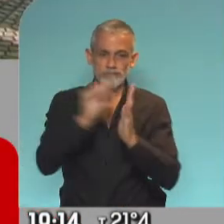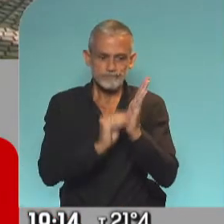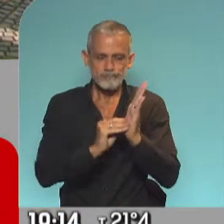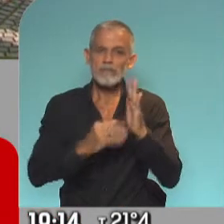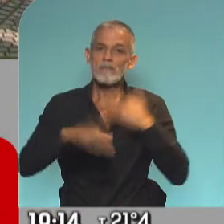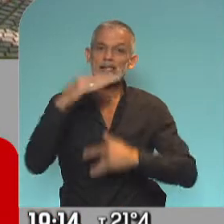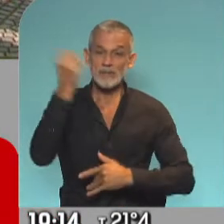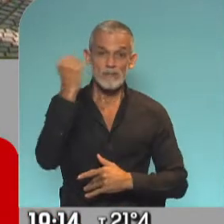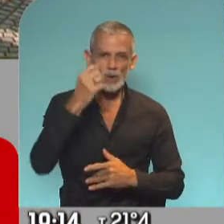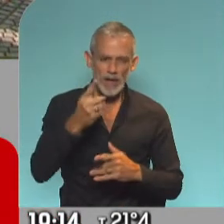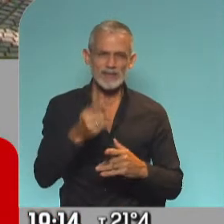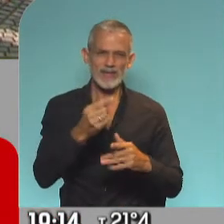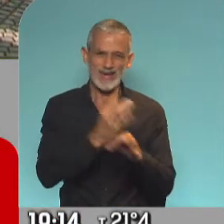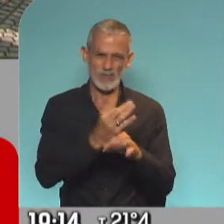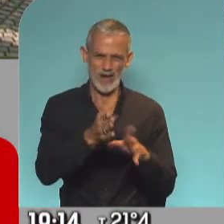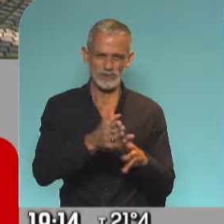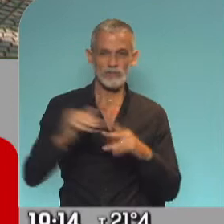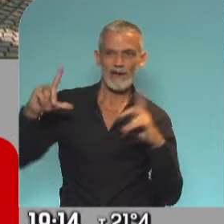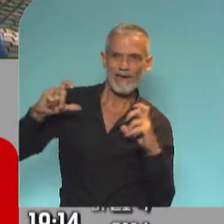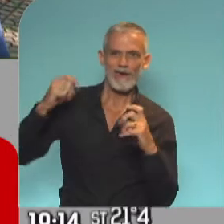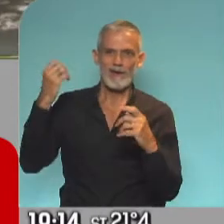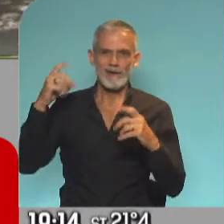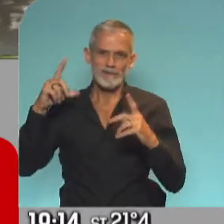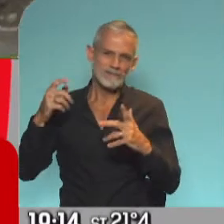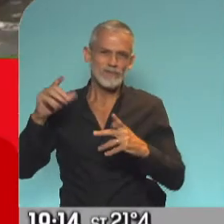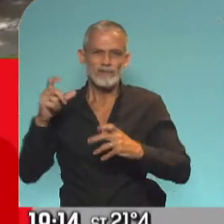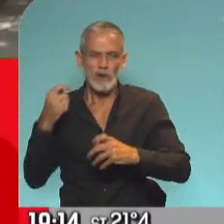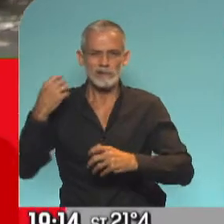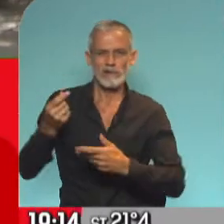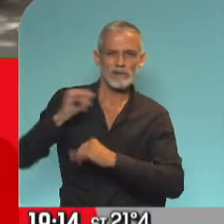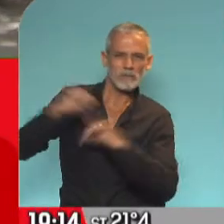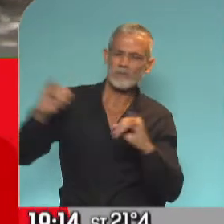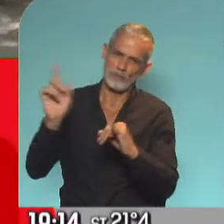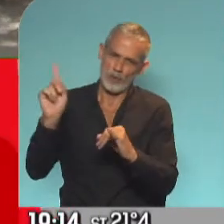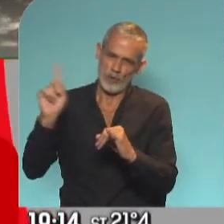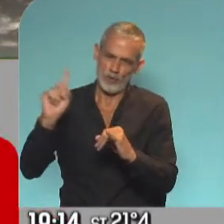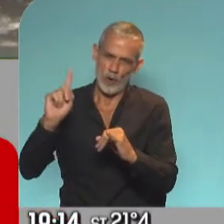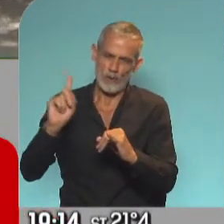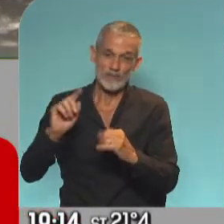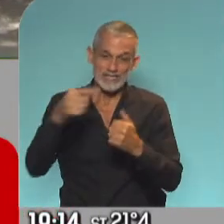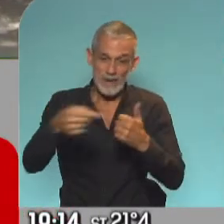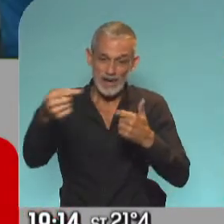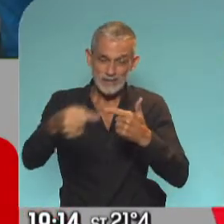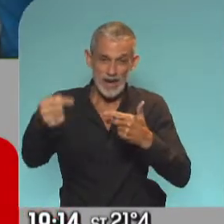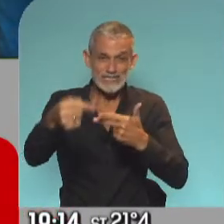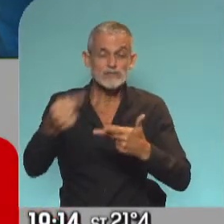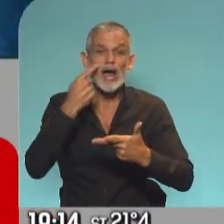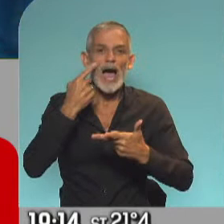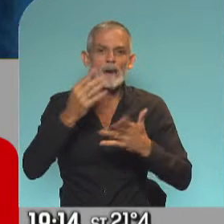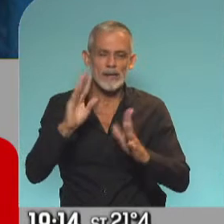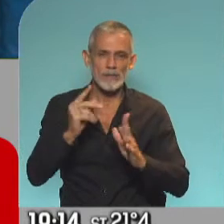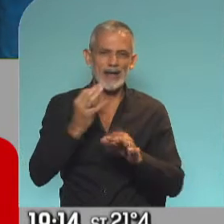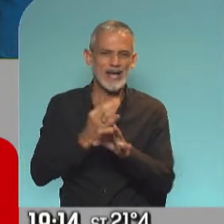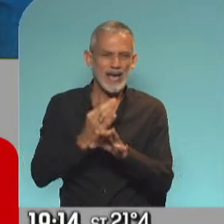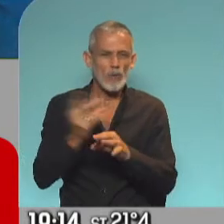piensan más en el marketing y en la foto. Entonces creo que es importante lo que hagamos todos en las próximas semanas para permitir que la